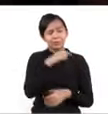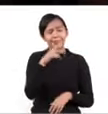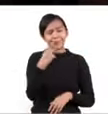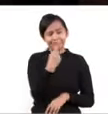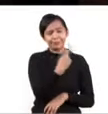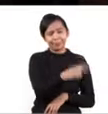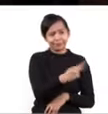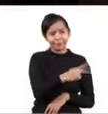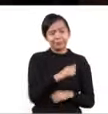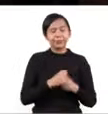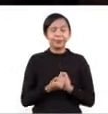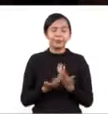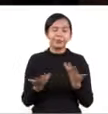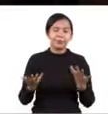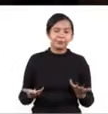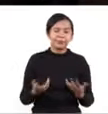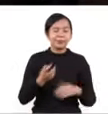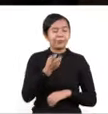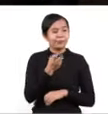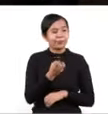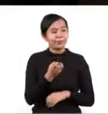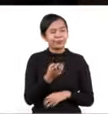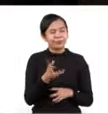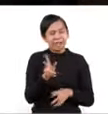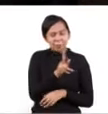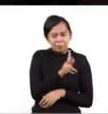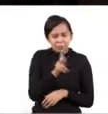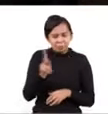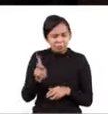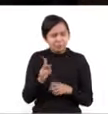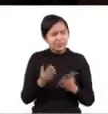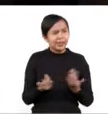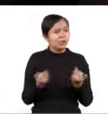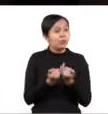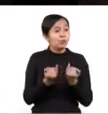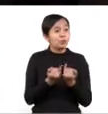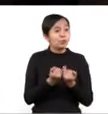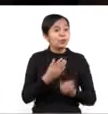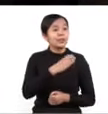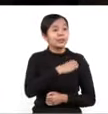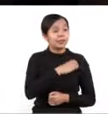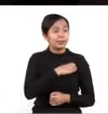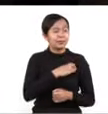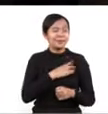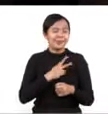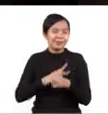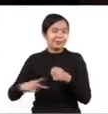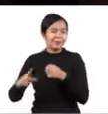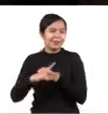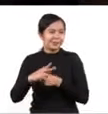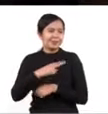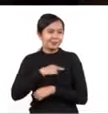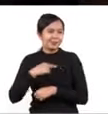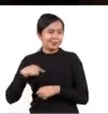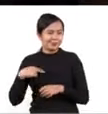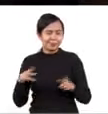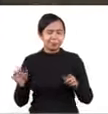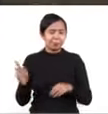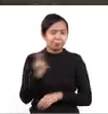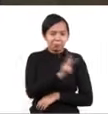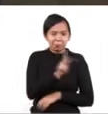federación, un Länder, y es también la capital de nuestro país. Por estas